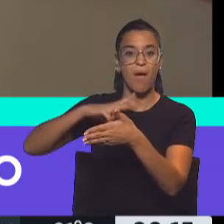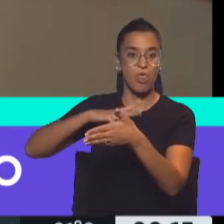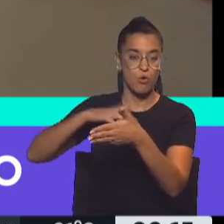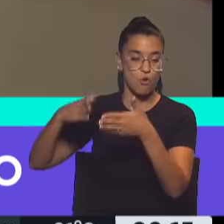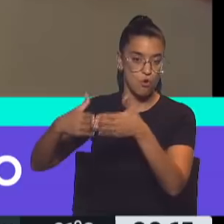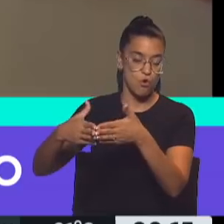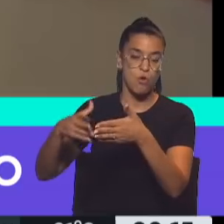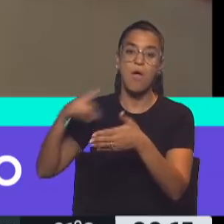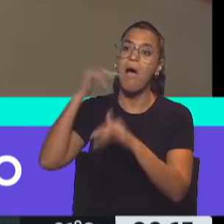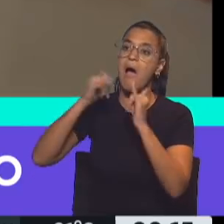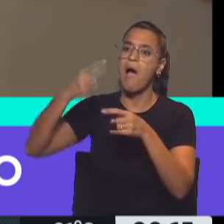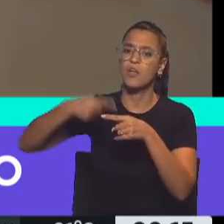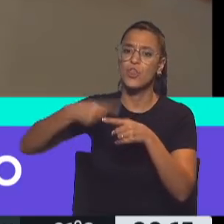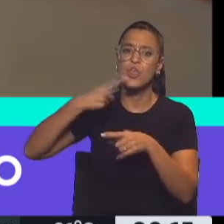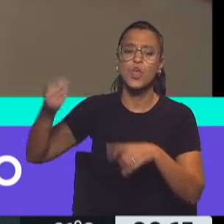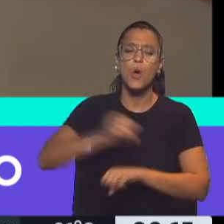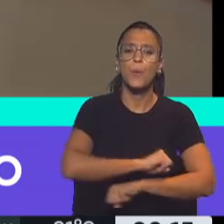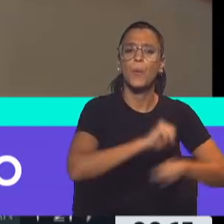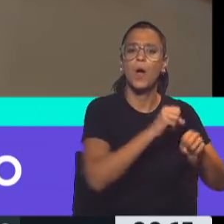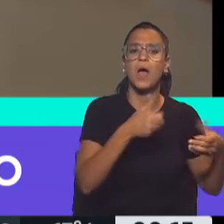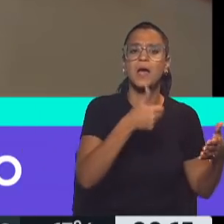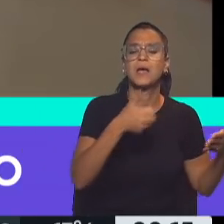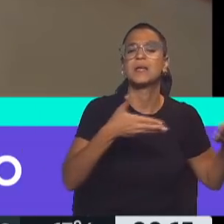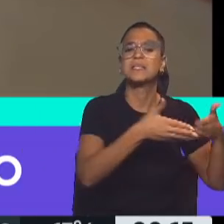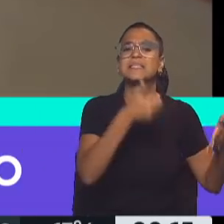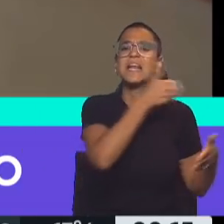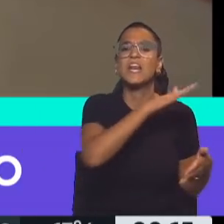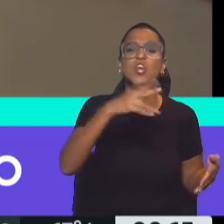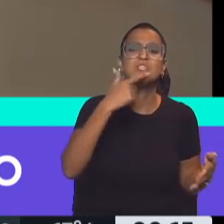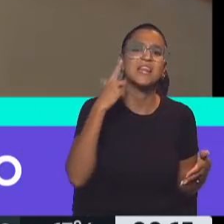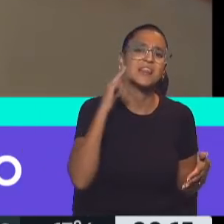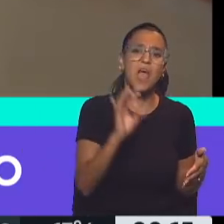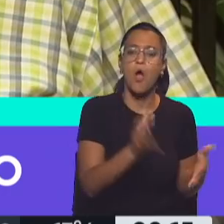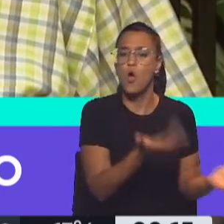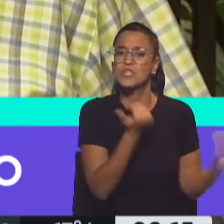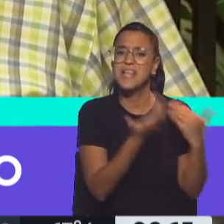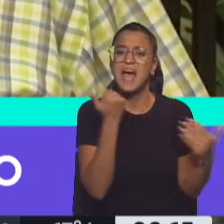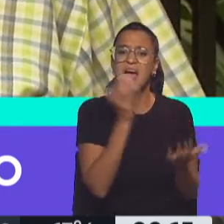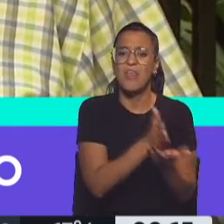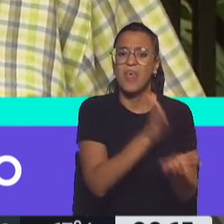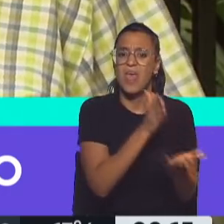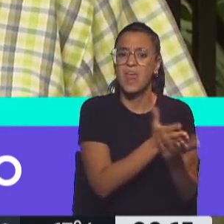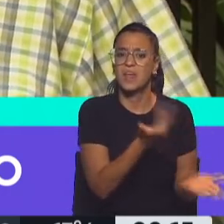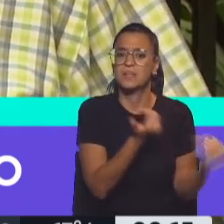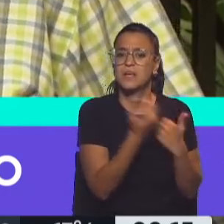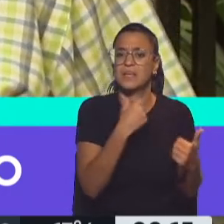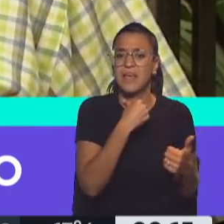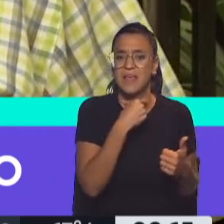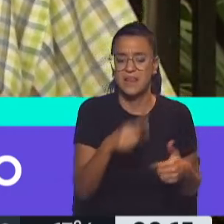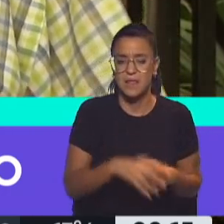hay que ponerle una bomba al astillero río santiago quitar derechos en algunos lugares en particular